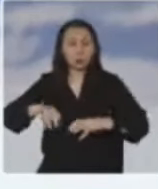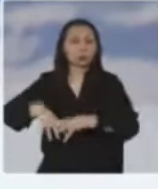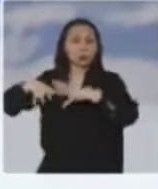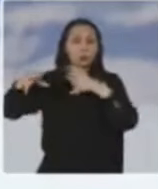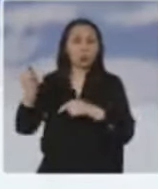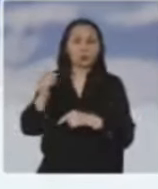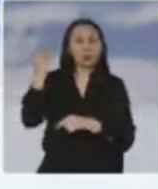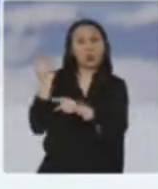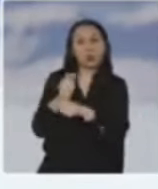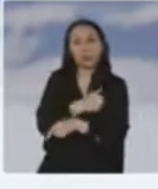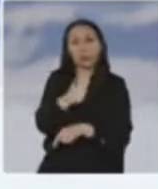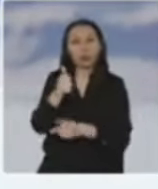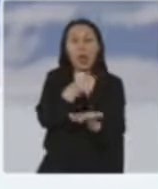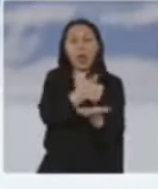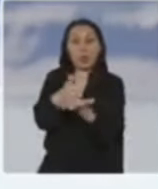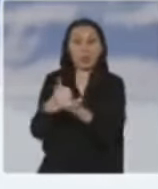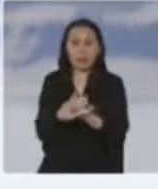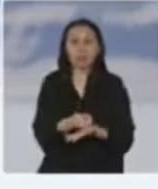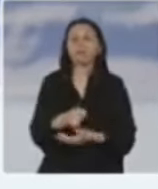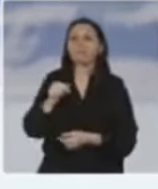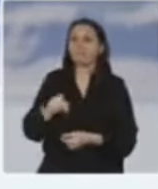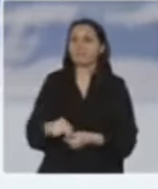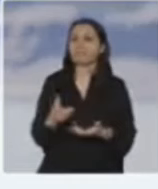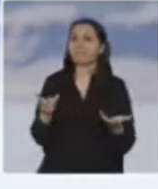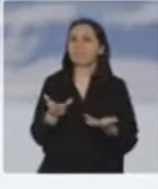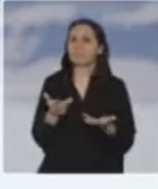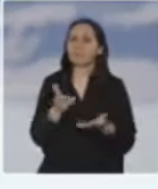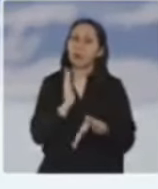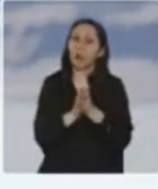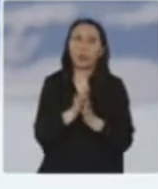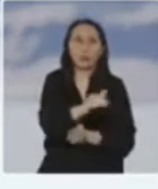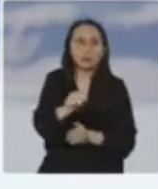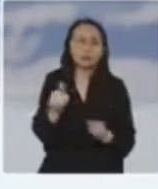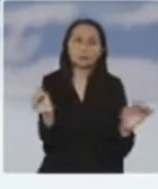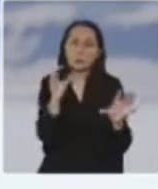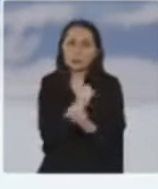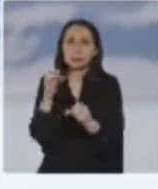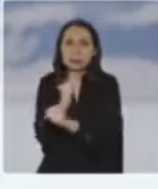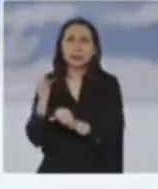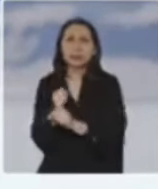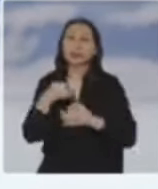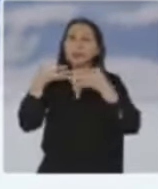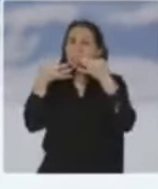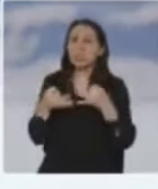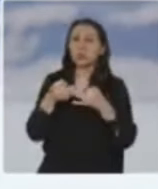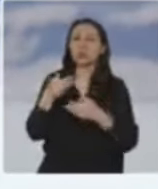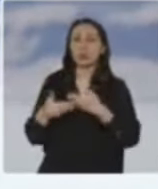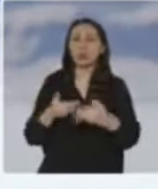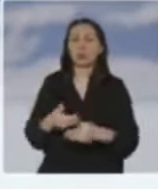conversamos con Recién con todos los alcaldes estamos aquí para apurar las cosas que se puedan apurar y para asegurarnos que las cosas salgan